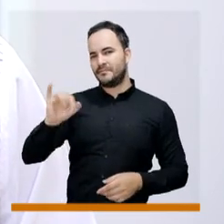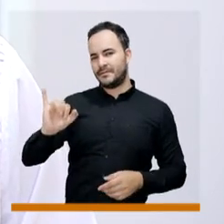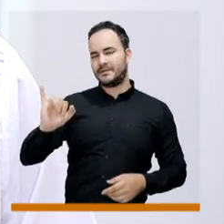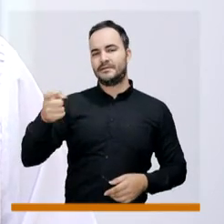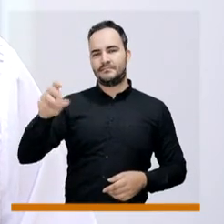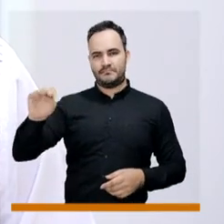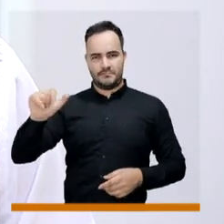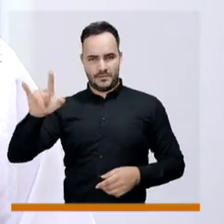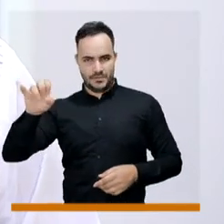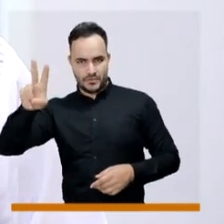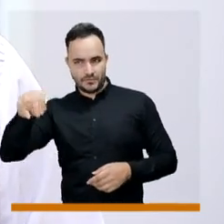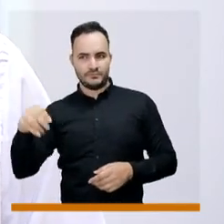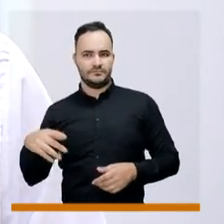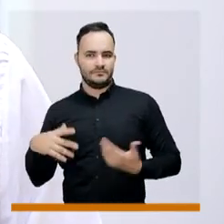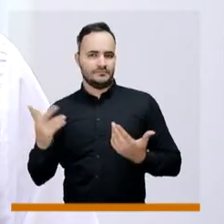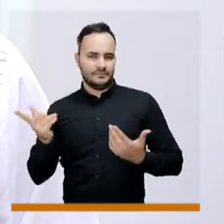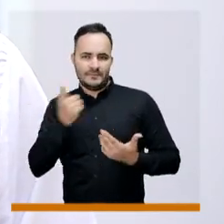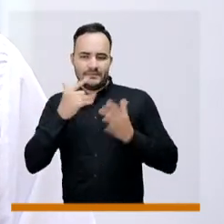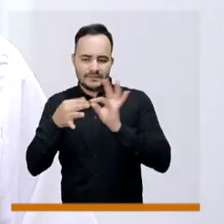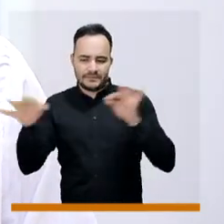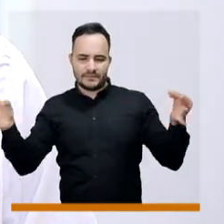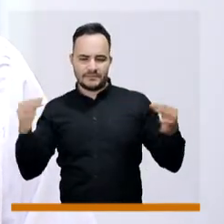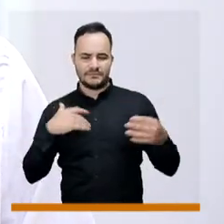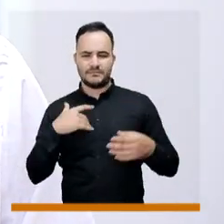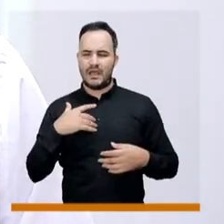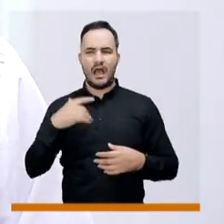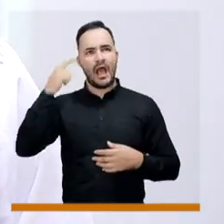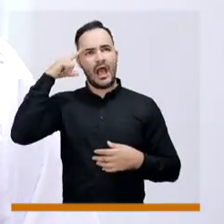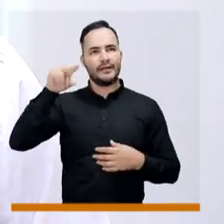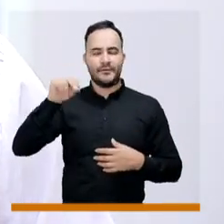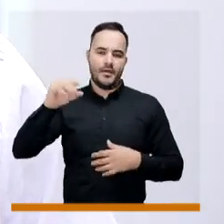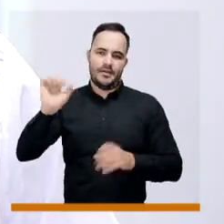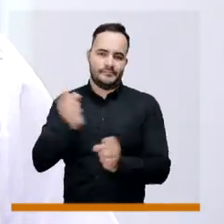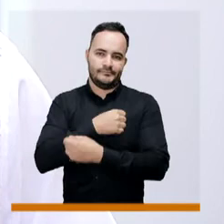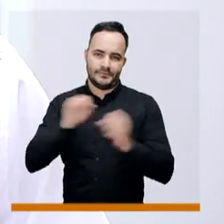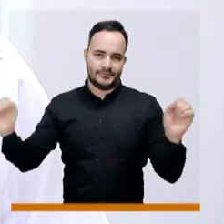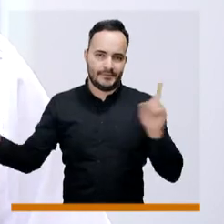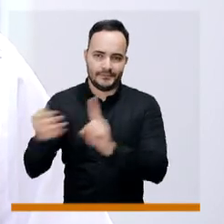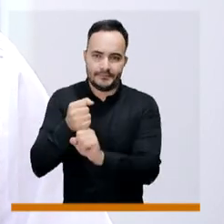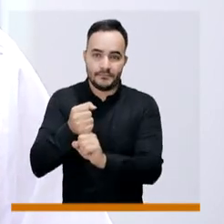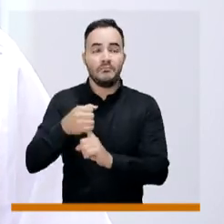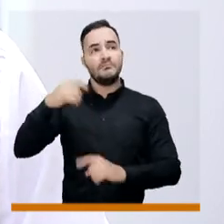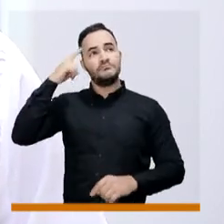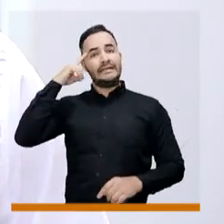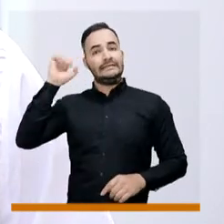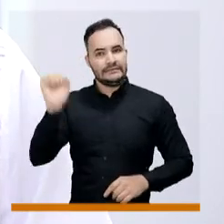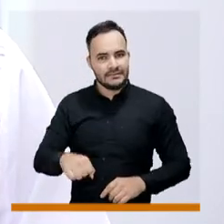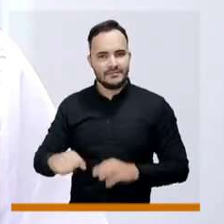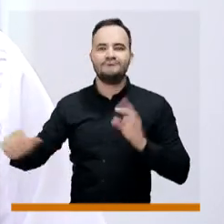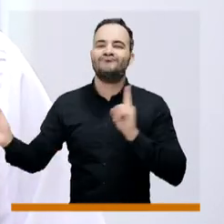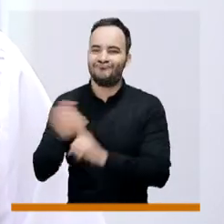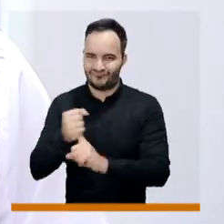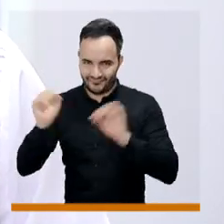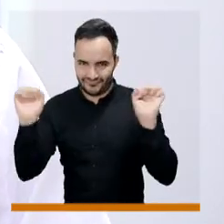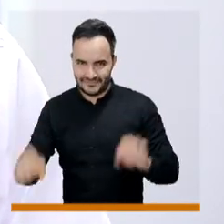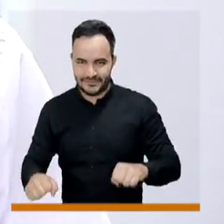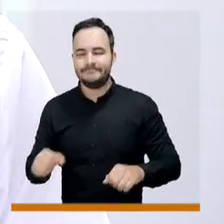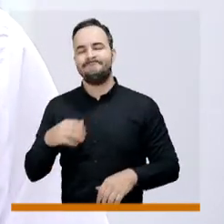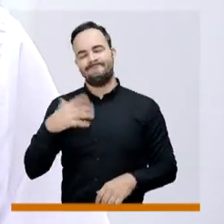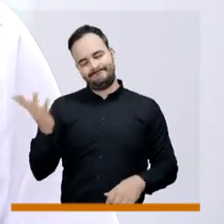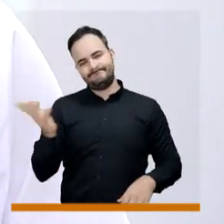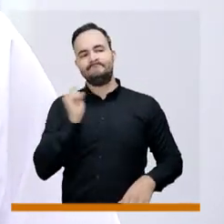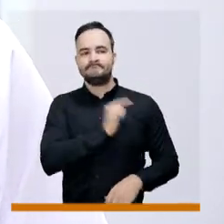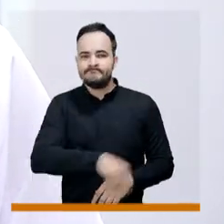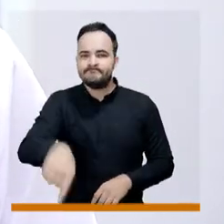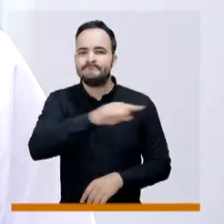si creemos que es posible, definitivamente es posible. La injerencia en el cerebro, en el pensamiento de